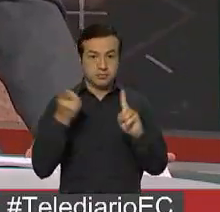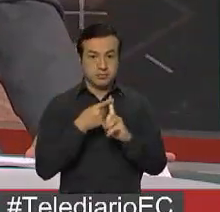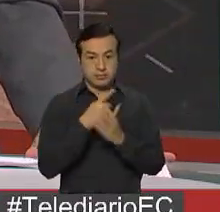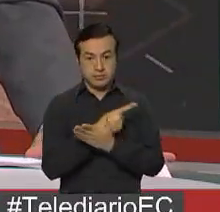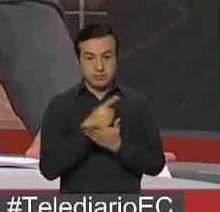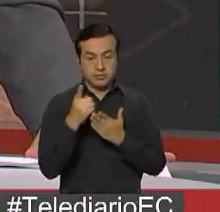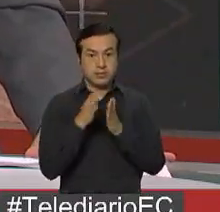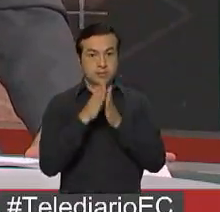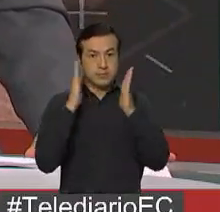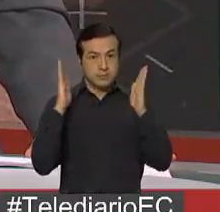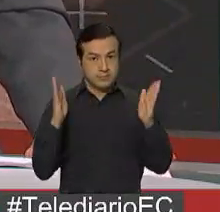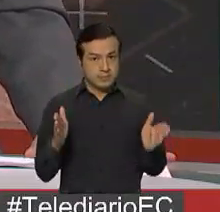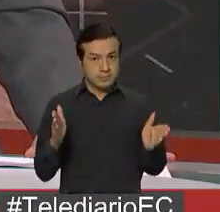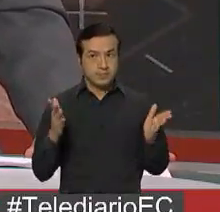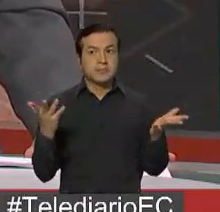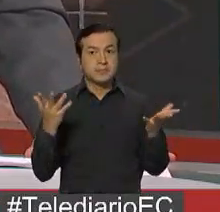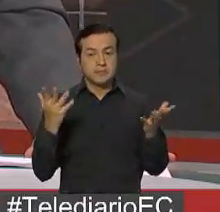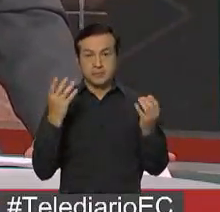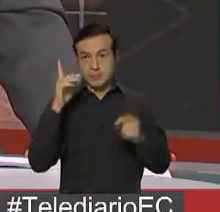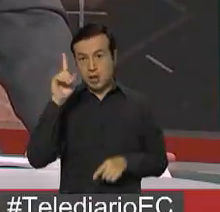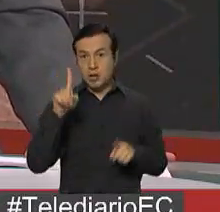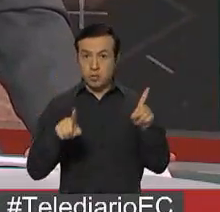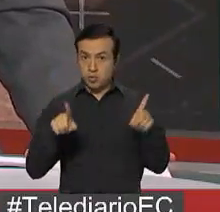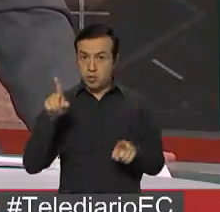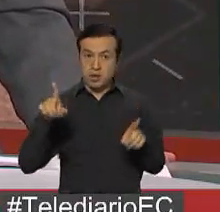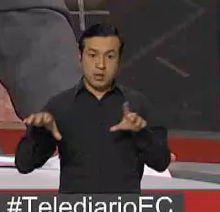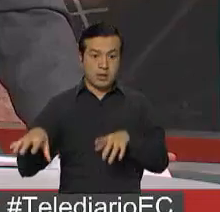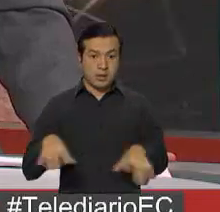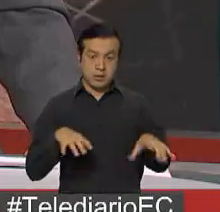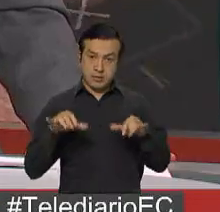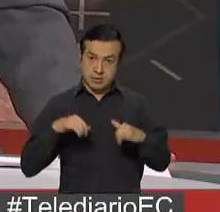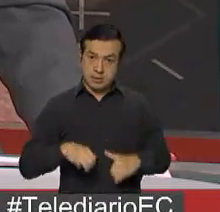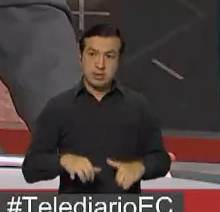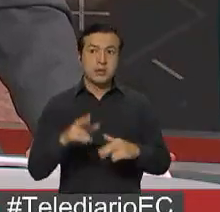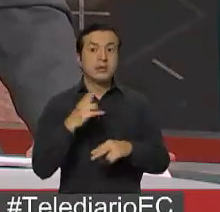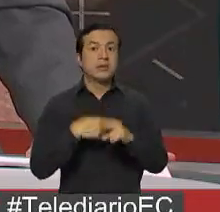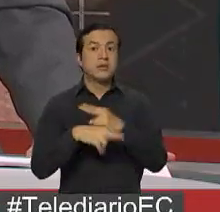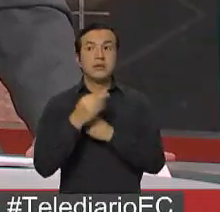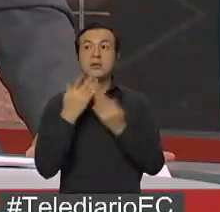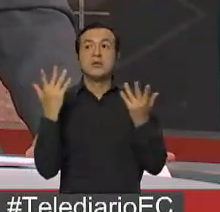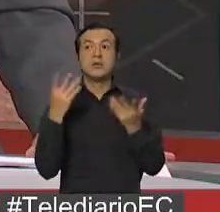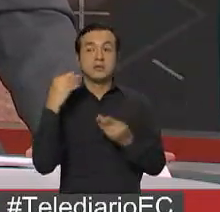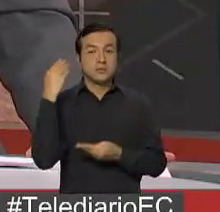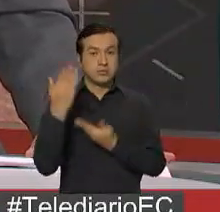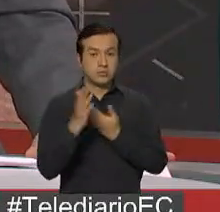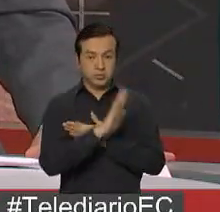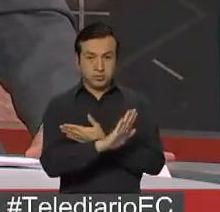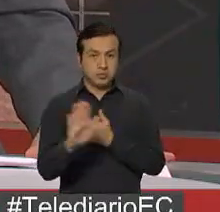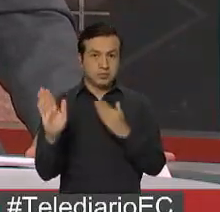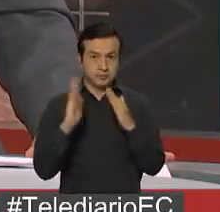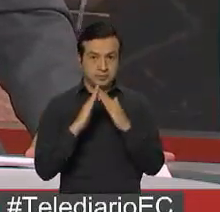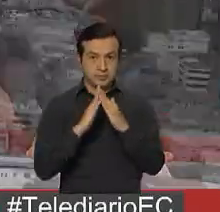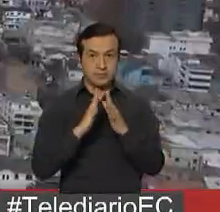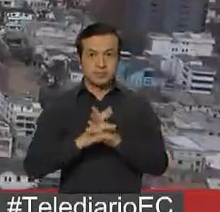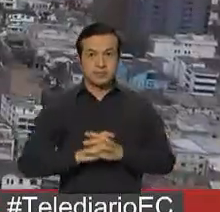de distanciamiento social se reactivaron ciertas actividades comerciales como la entrega a domicilio